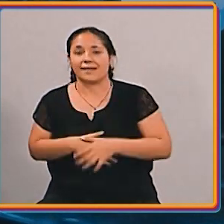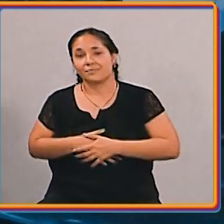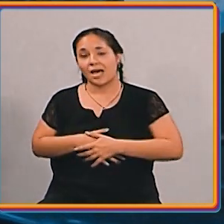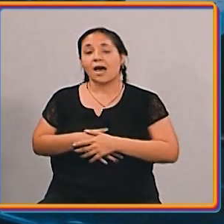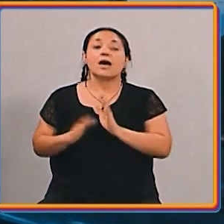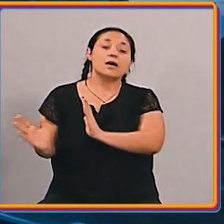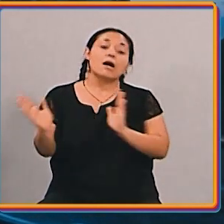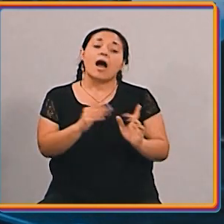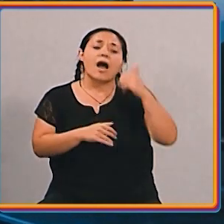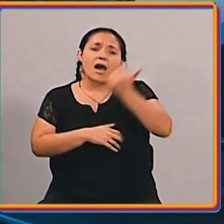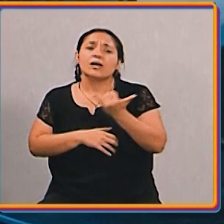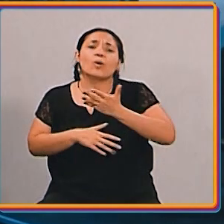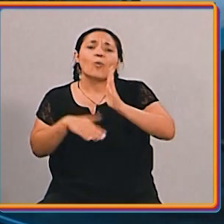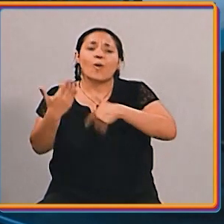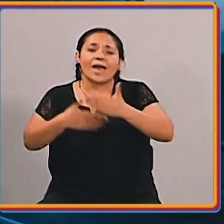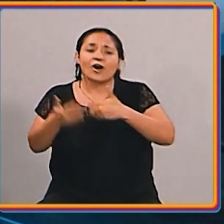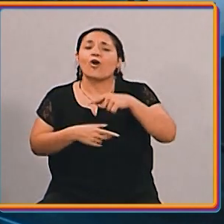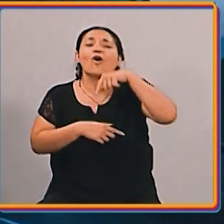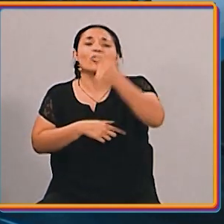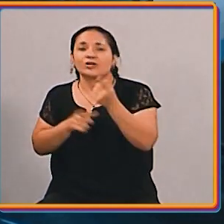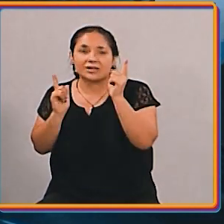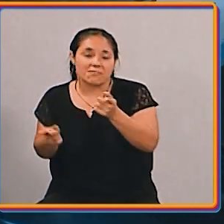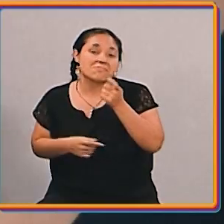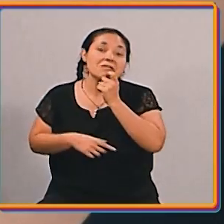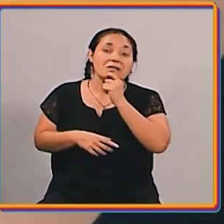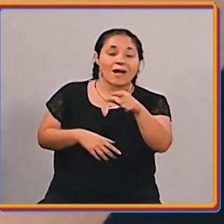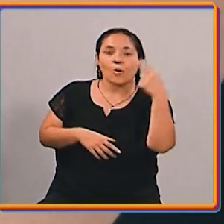jugar si no tenemos miedo a enloquecer.